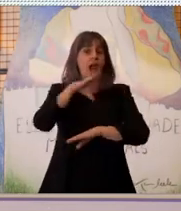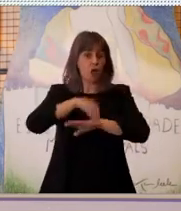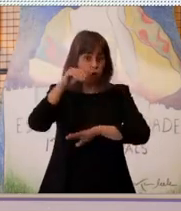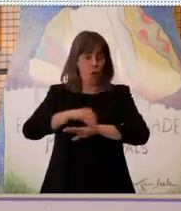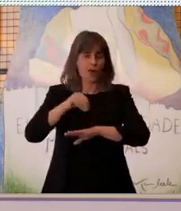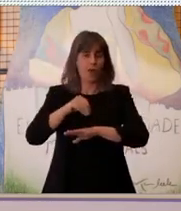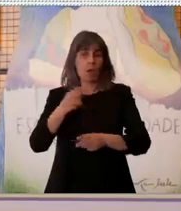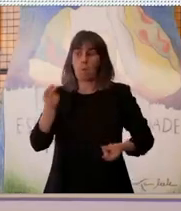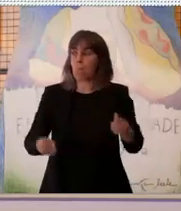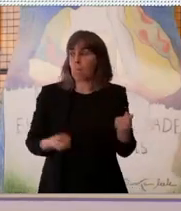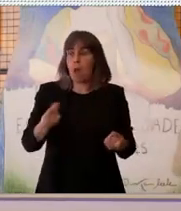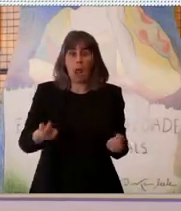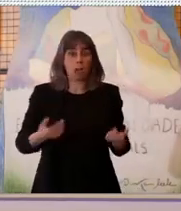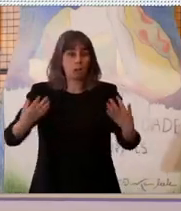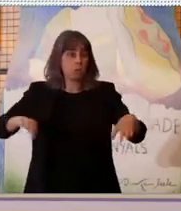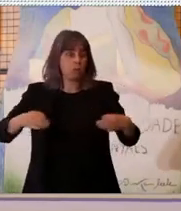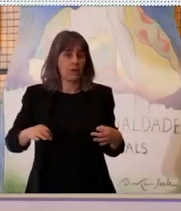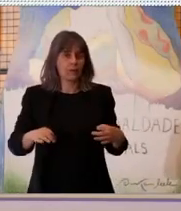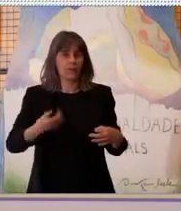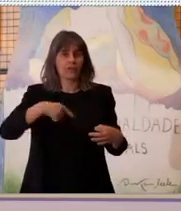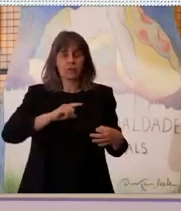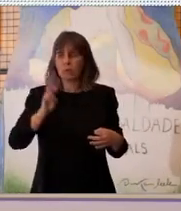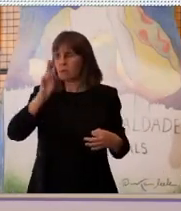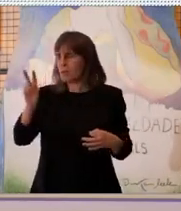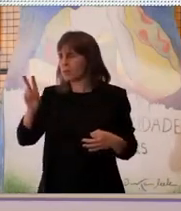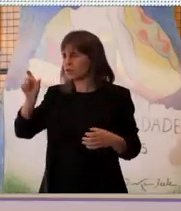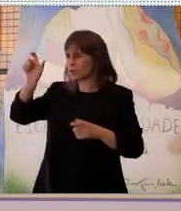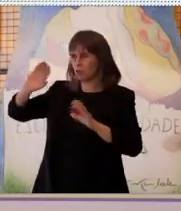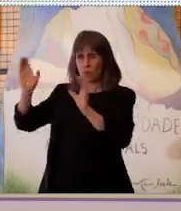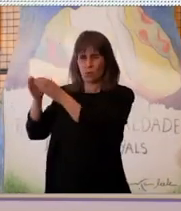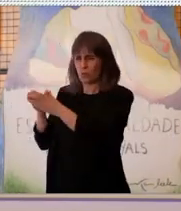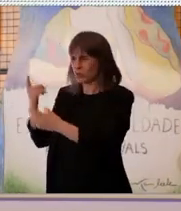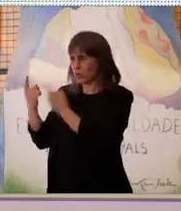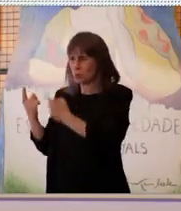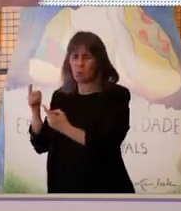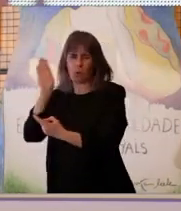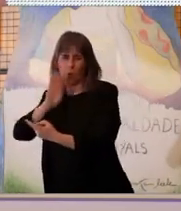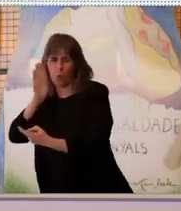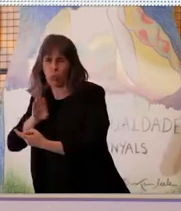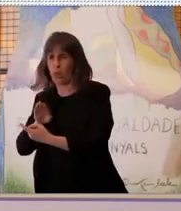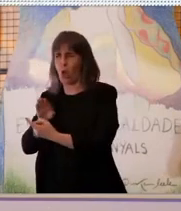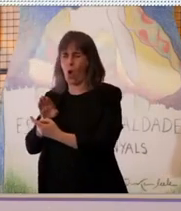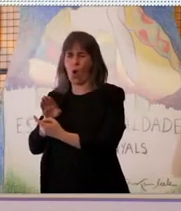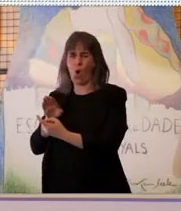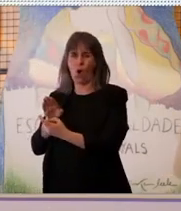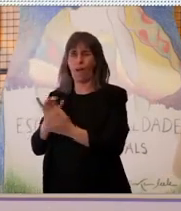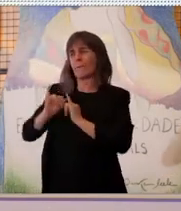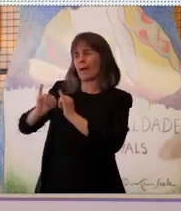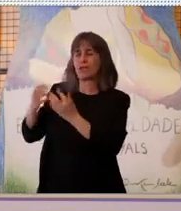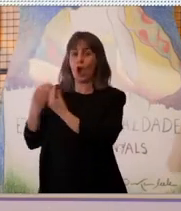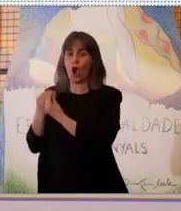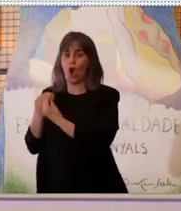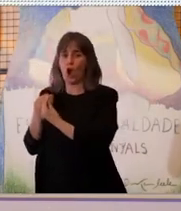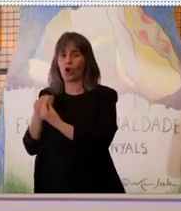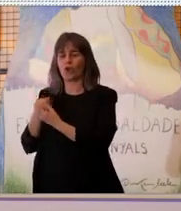vemos corrupciones variadas paseos con narcotraficantes variados o sea todo tipo de